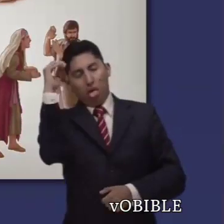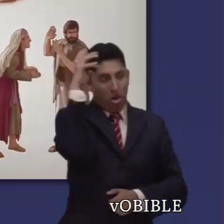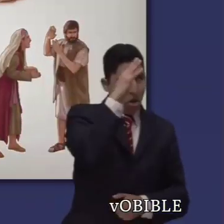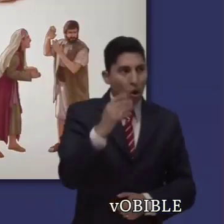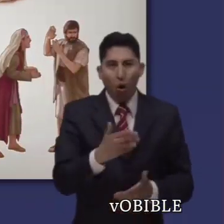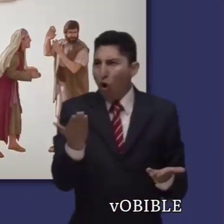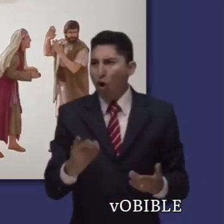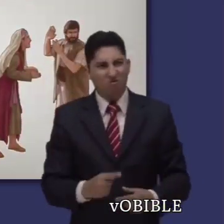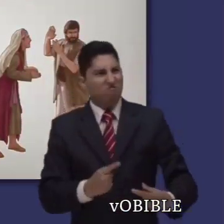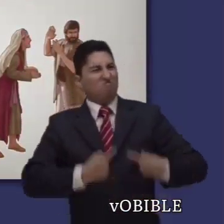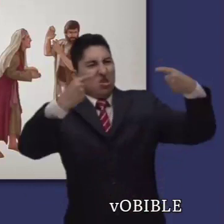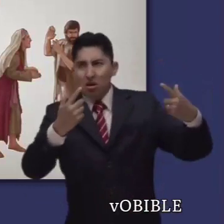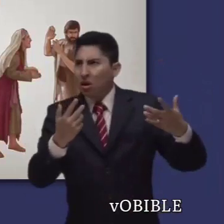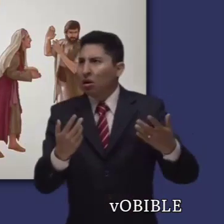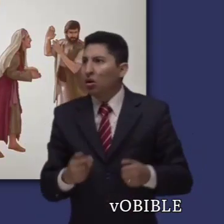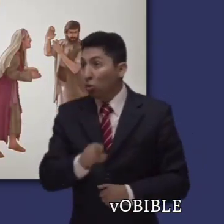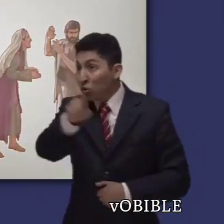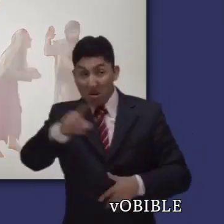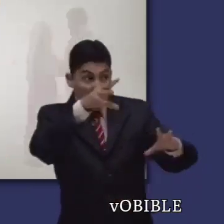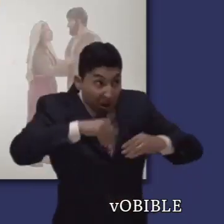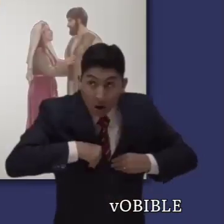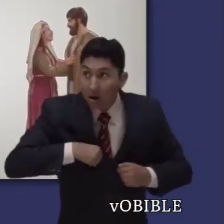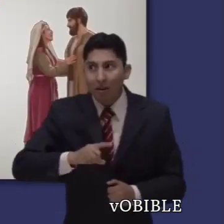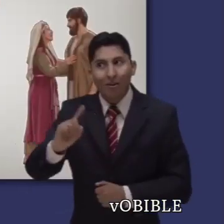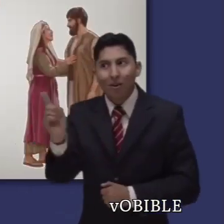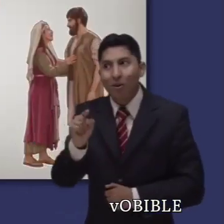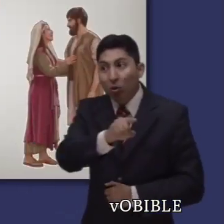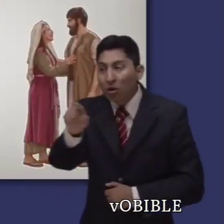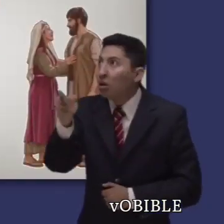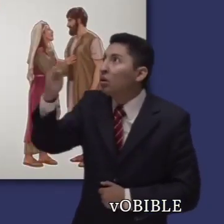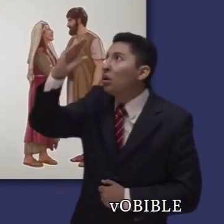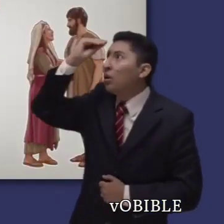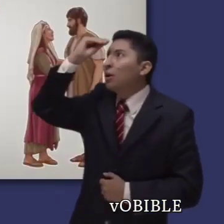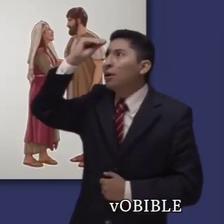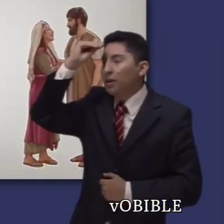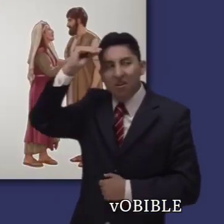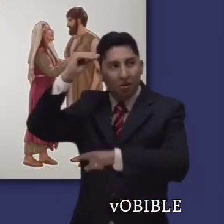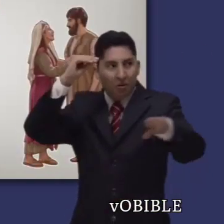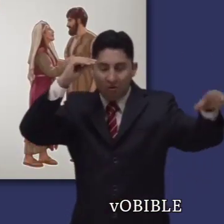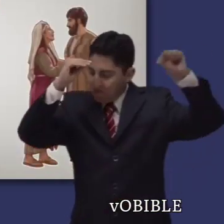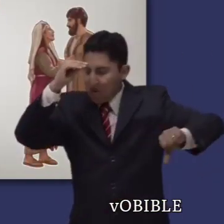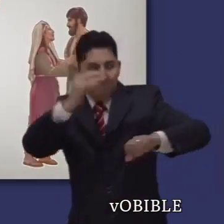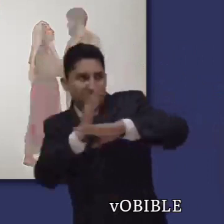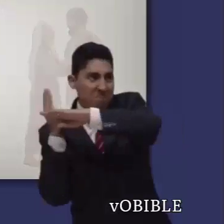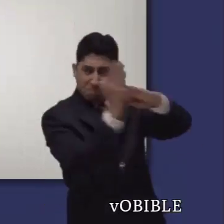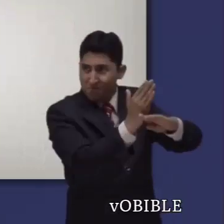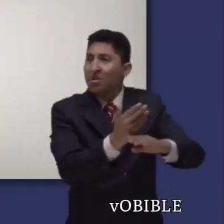derrumbar doctrinas, conductas y actitudes fuertemente atrincheradas que reflejan filosofías humanas.